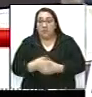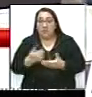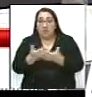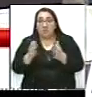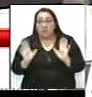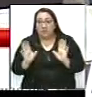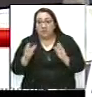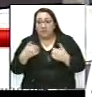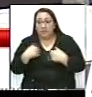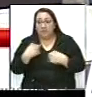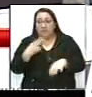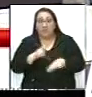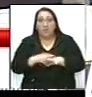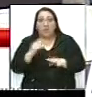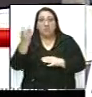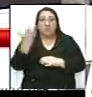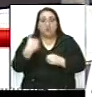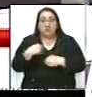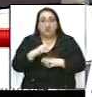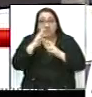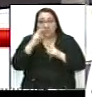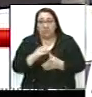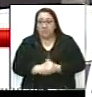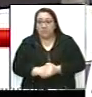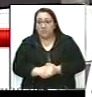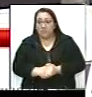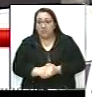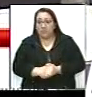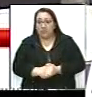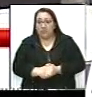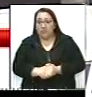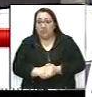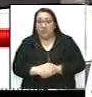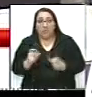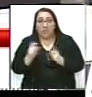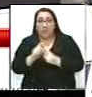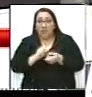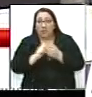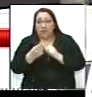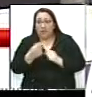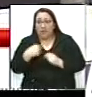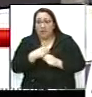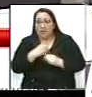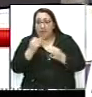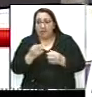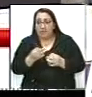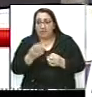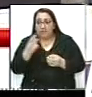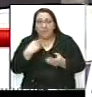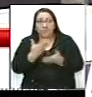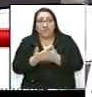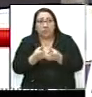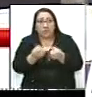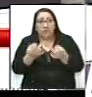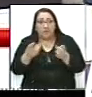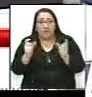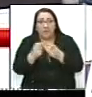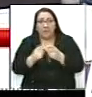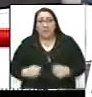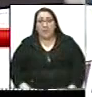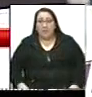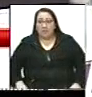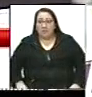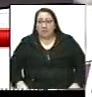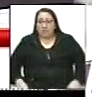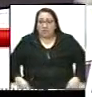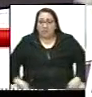no tenemos mandato imperativo y tenemos una constitución a la que todos respetamos. Pero la versión ha cambiado completamente. Estamos realmente para poner la cantidad de congresistas, cuando